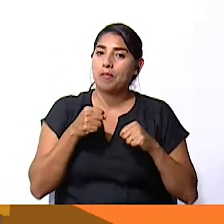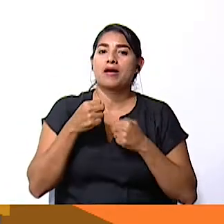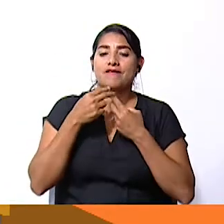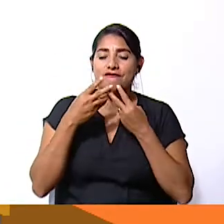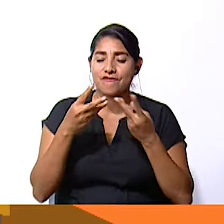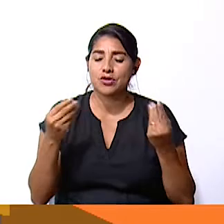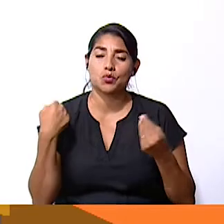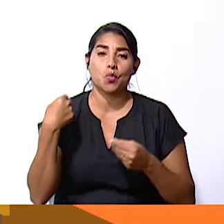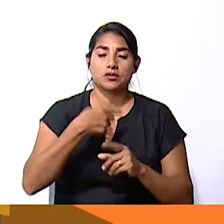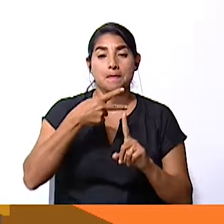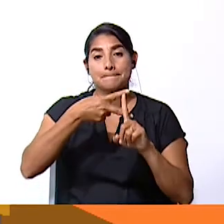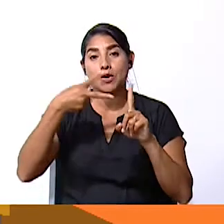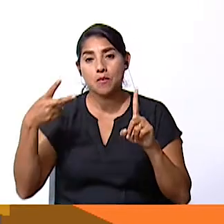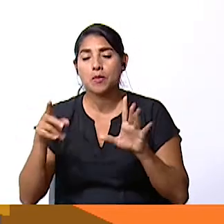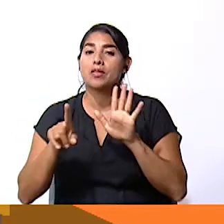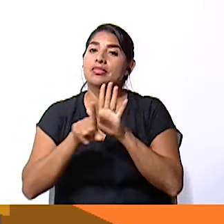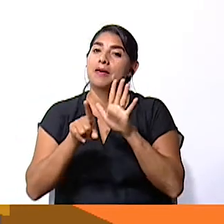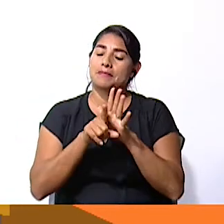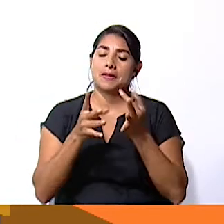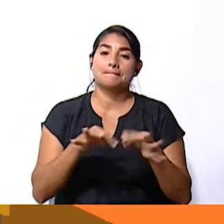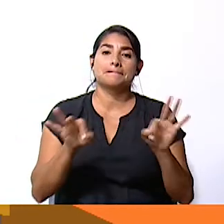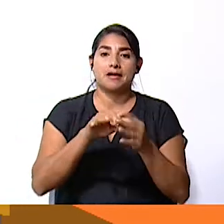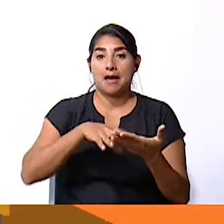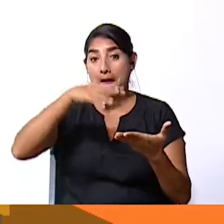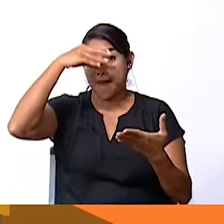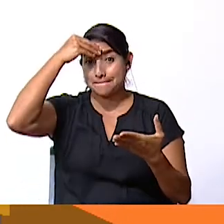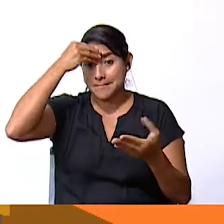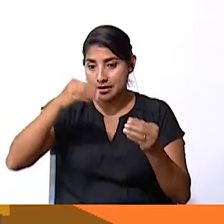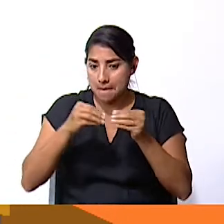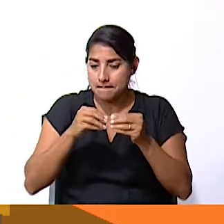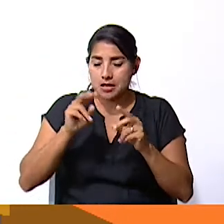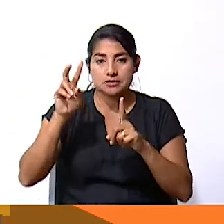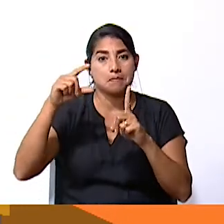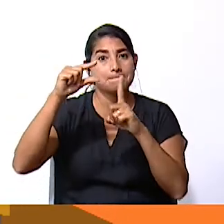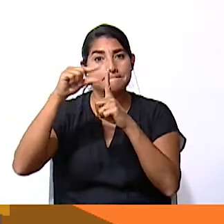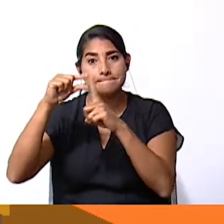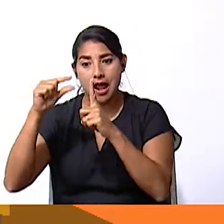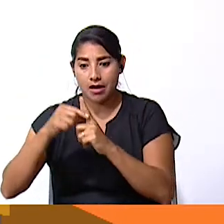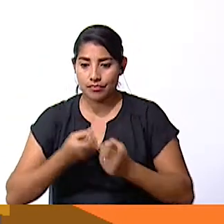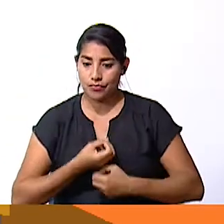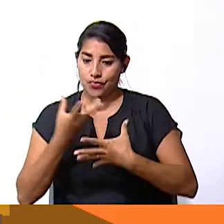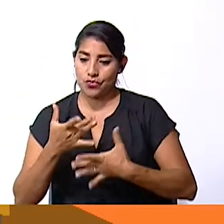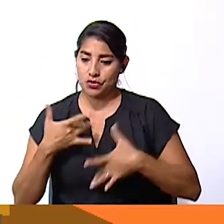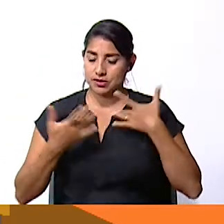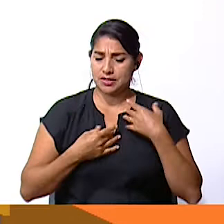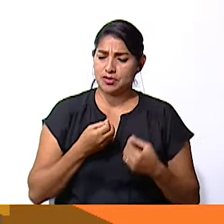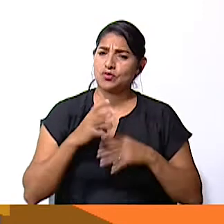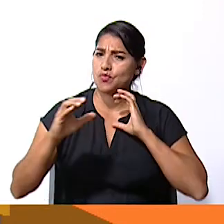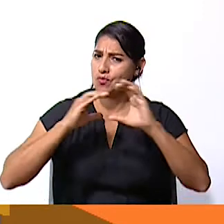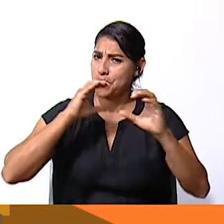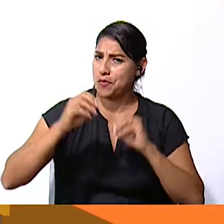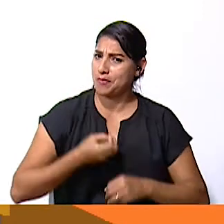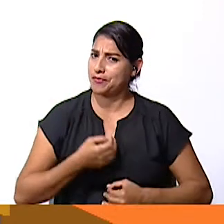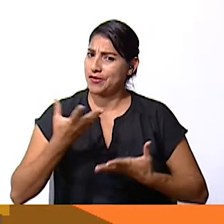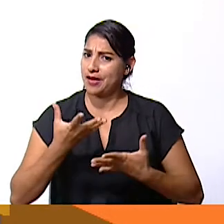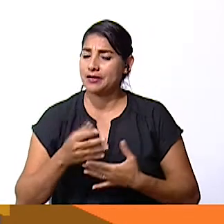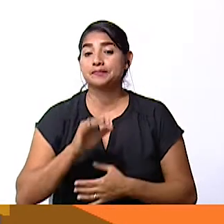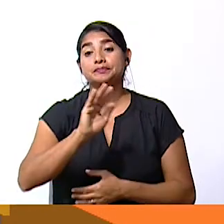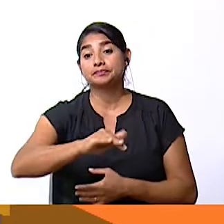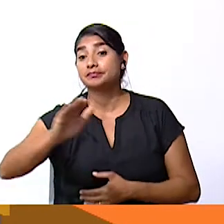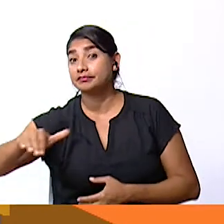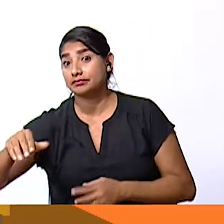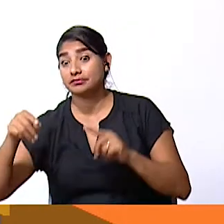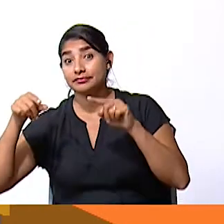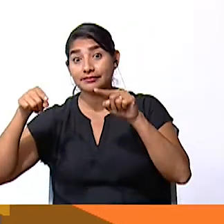nuestro vocabulario, pero sobre todo para aprender cada día más y para expresar nuestros sentimientos. Niños y niñas,